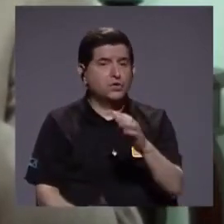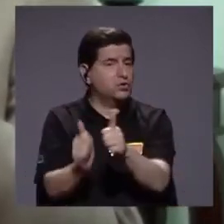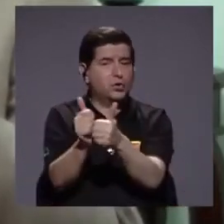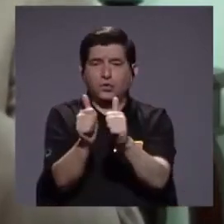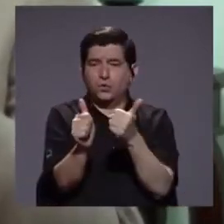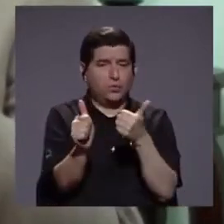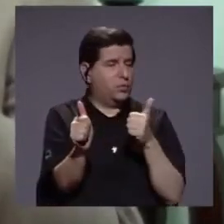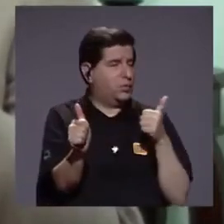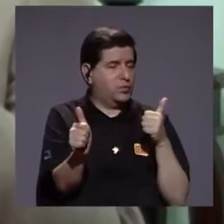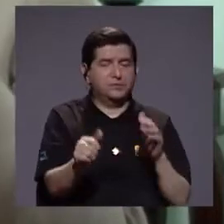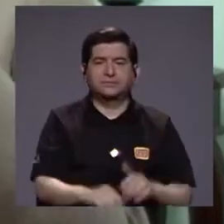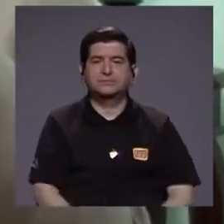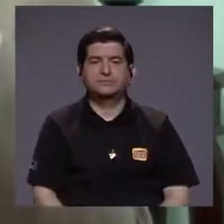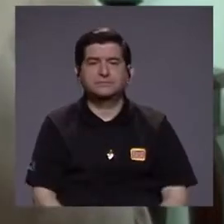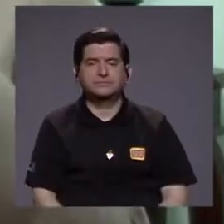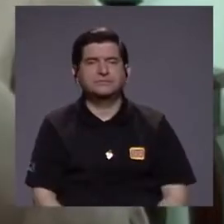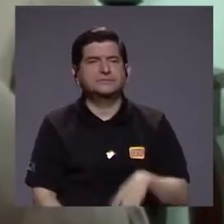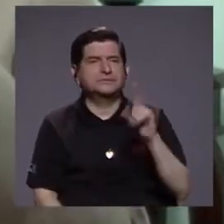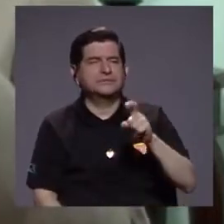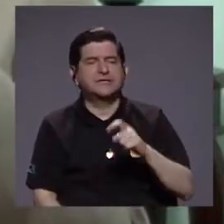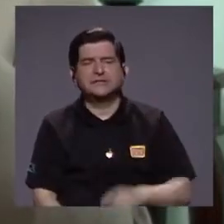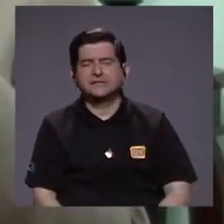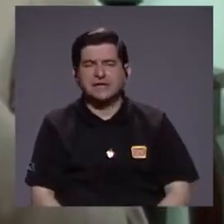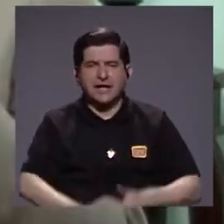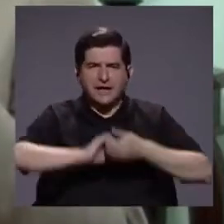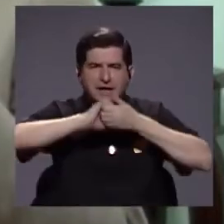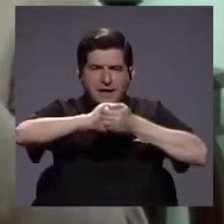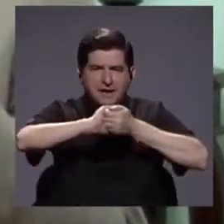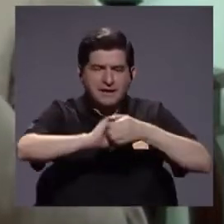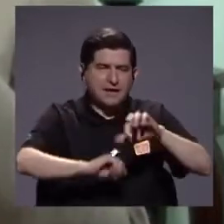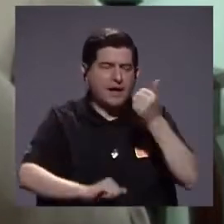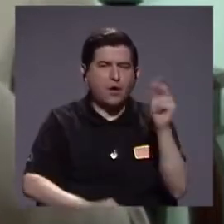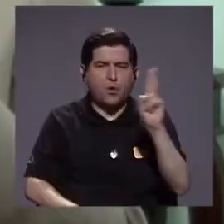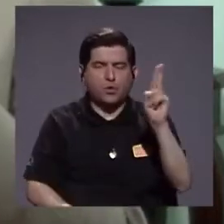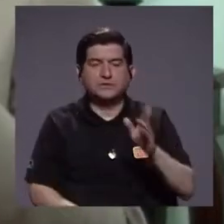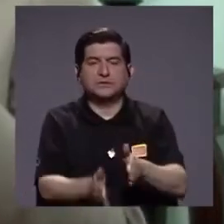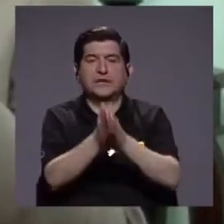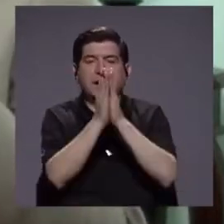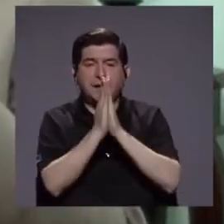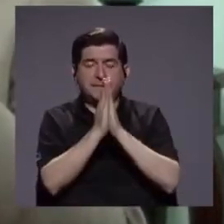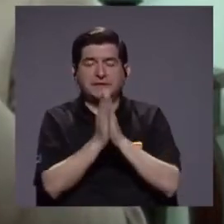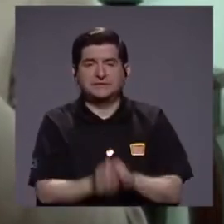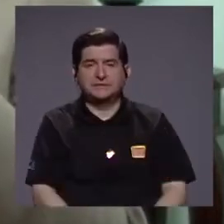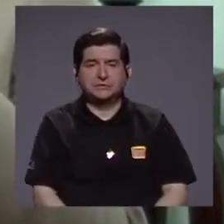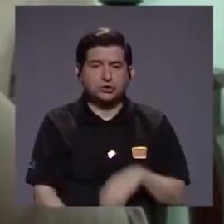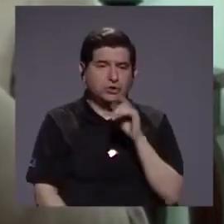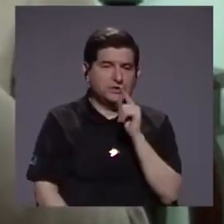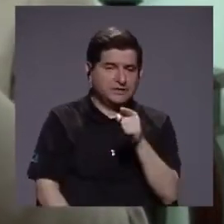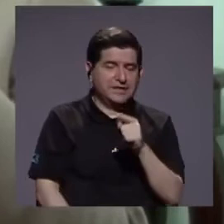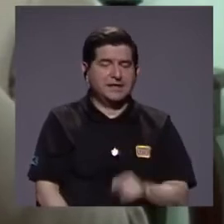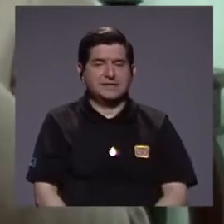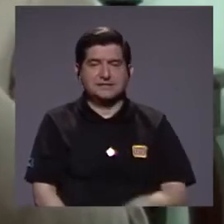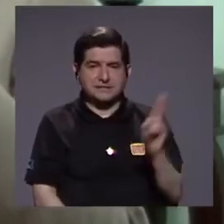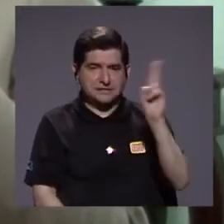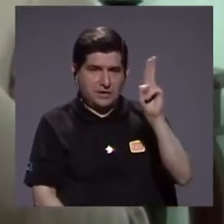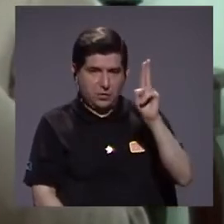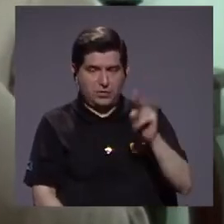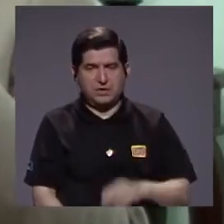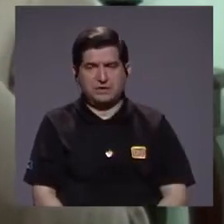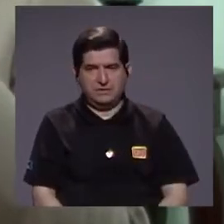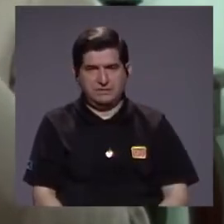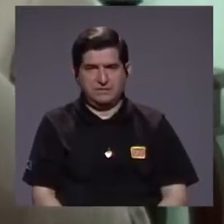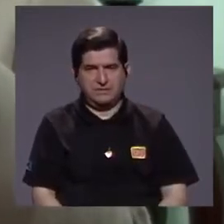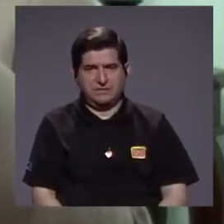rezago. Entonces, debe haber una colaboración también entre las otras unidades a solicitud de la unidad, para que